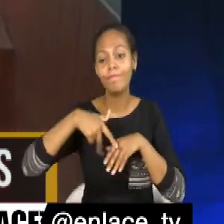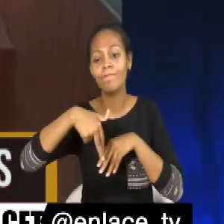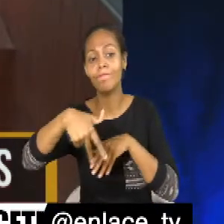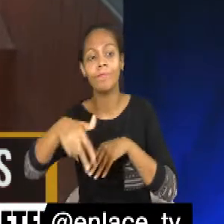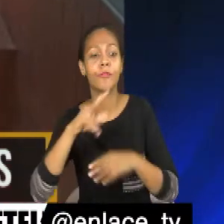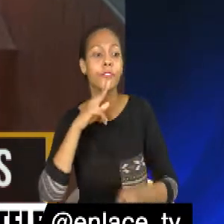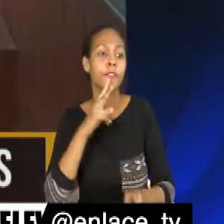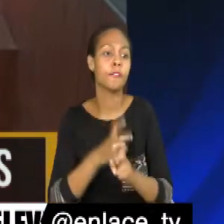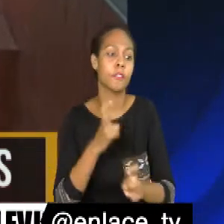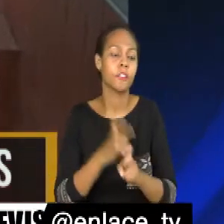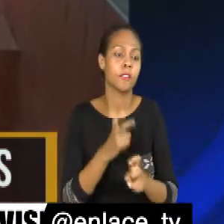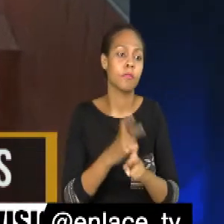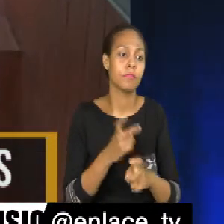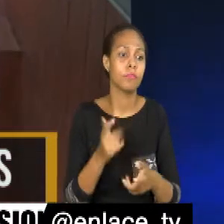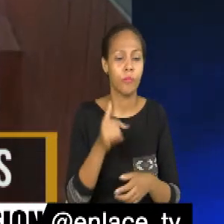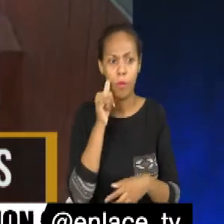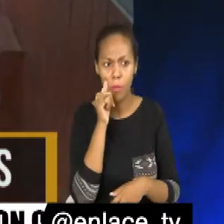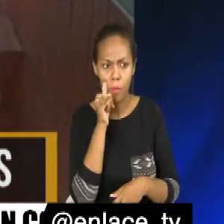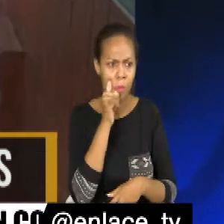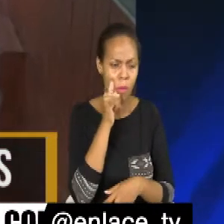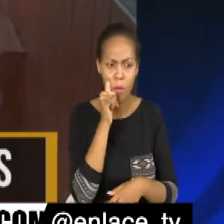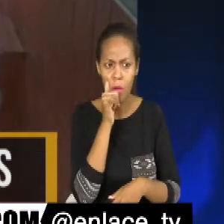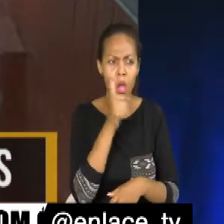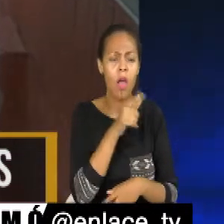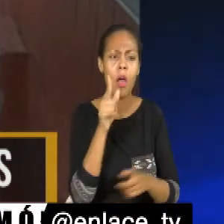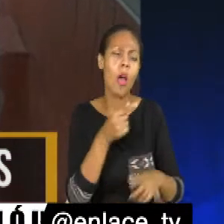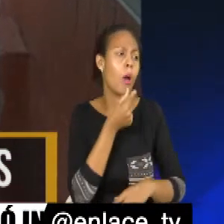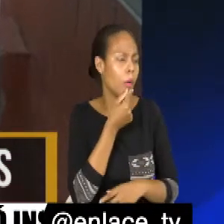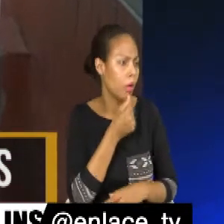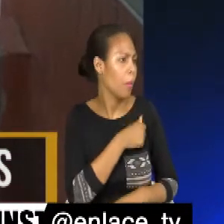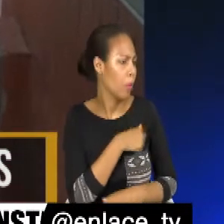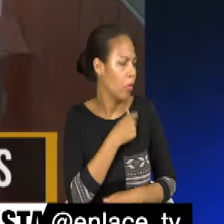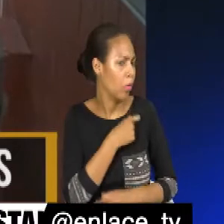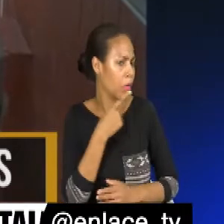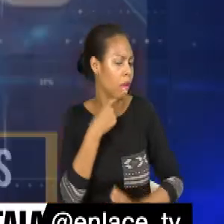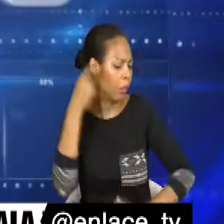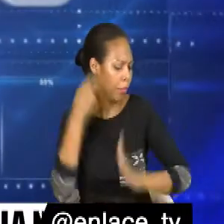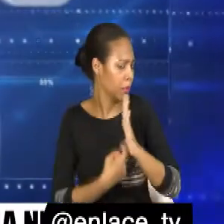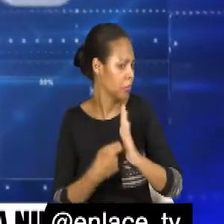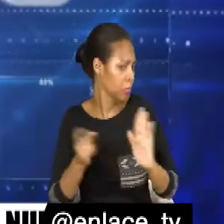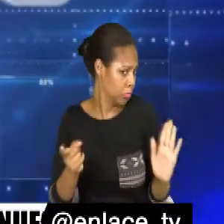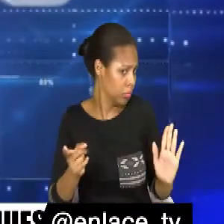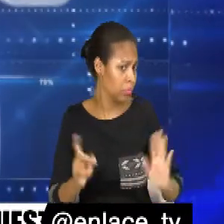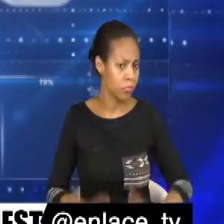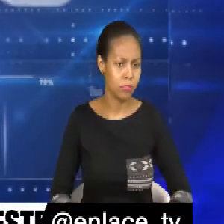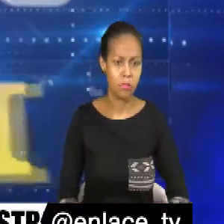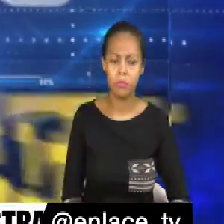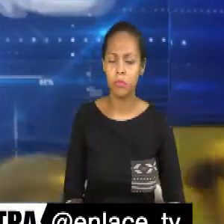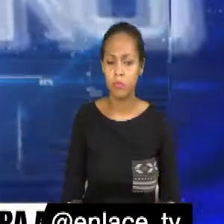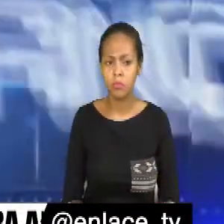la presencia de las autoridades de tránsito en estos sitios para las sanciones correspondientes.